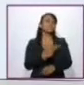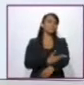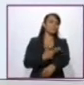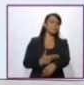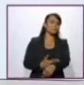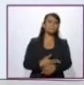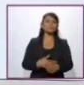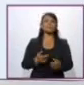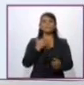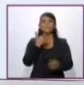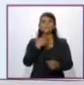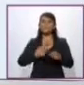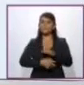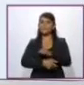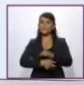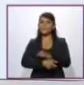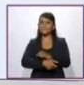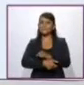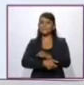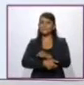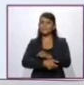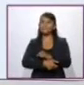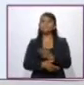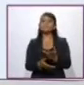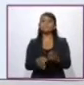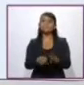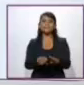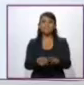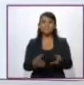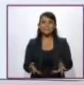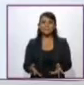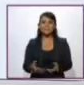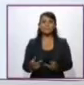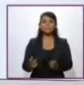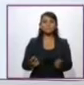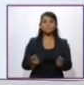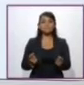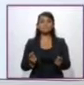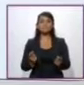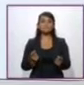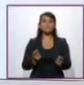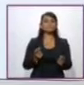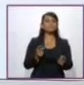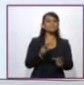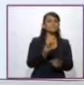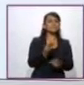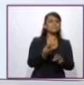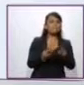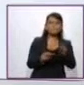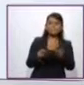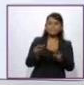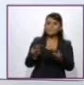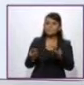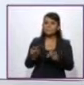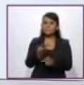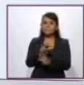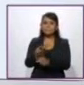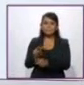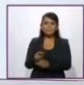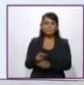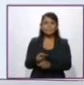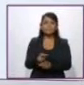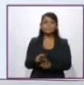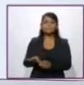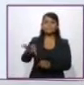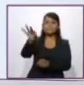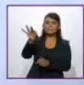a la corrupción, ¿contempla la figura del Contralor Ciudadano? Si es así, ¿bajo qué criterios sería elegido?